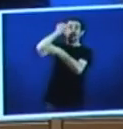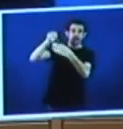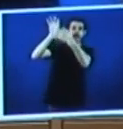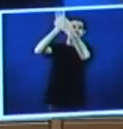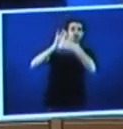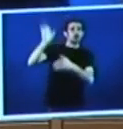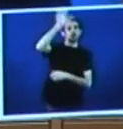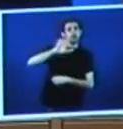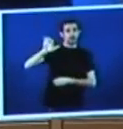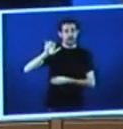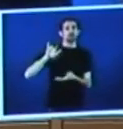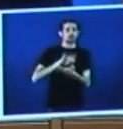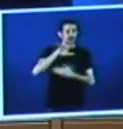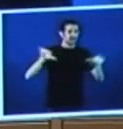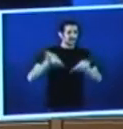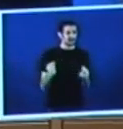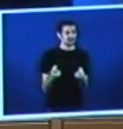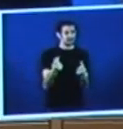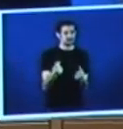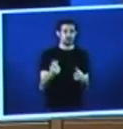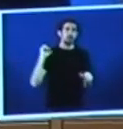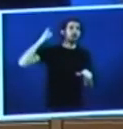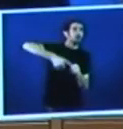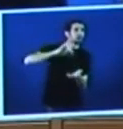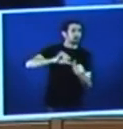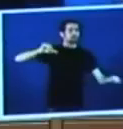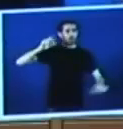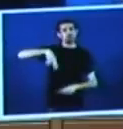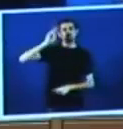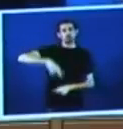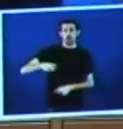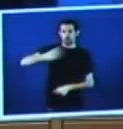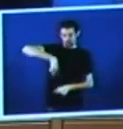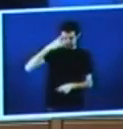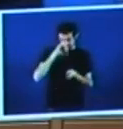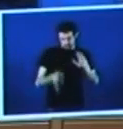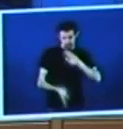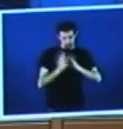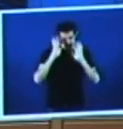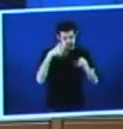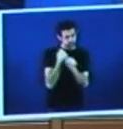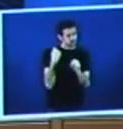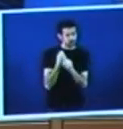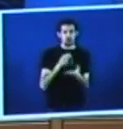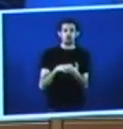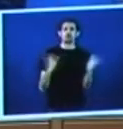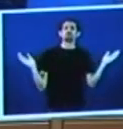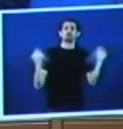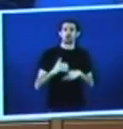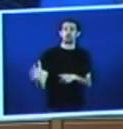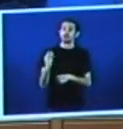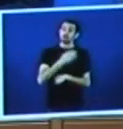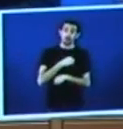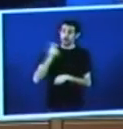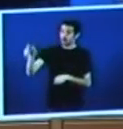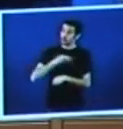en la mayor crisis económica que recordamos, evidente que nos vamos a seguir trabajando, sin ninguna dúbida. Lamento que usted no